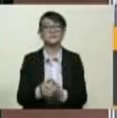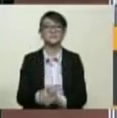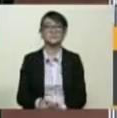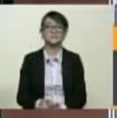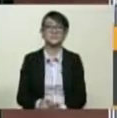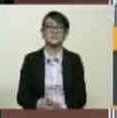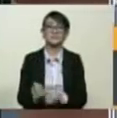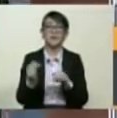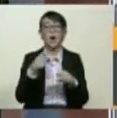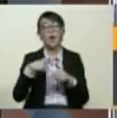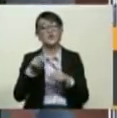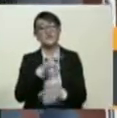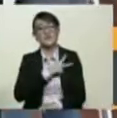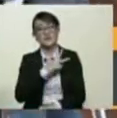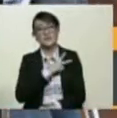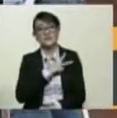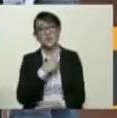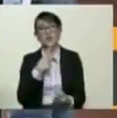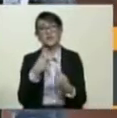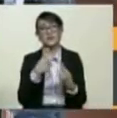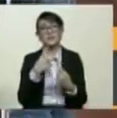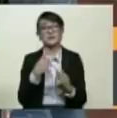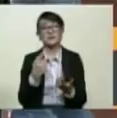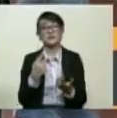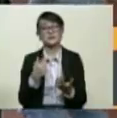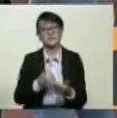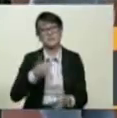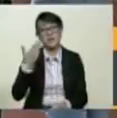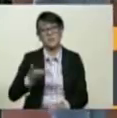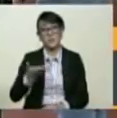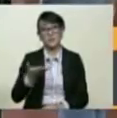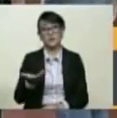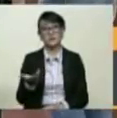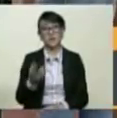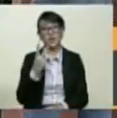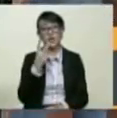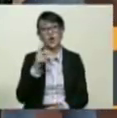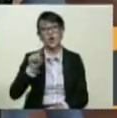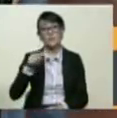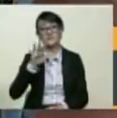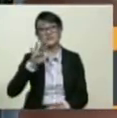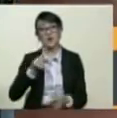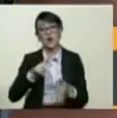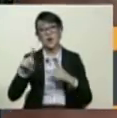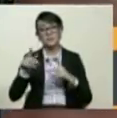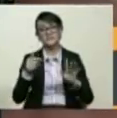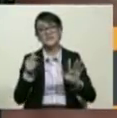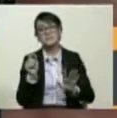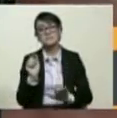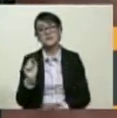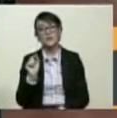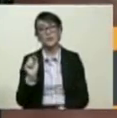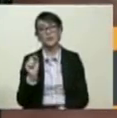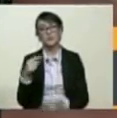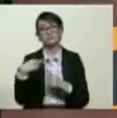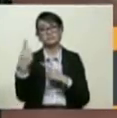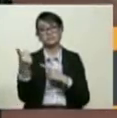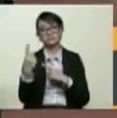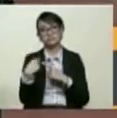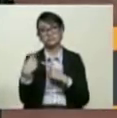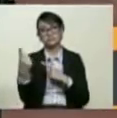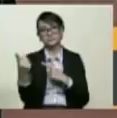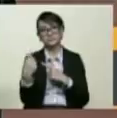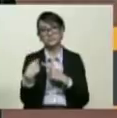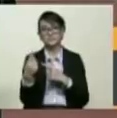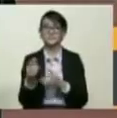de ahí se va para Venevisión para que lo entrevisten. Esa es la gira más importante que ha hecho, 2,5 kilómetros, 6 minutos tarda en llegar de Globovisión a